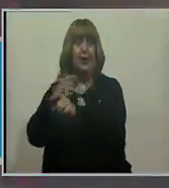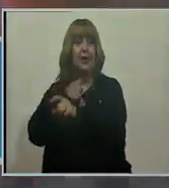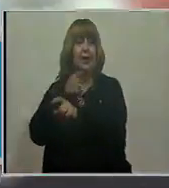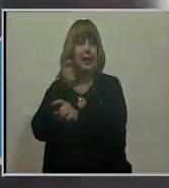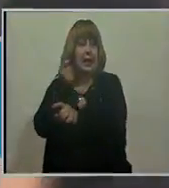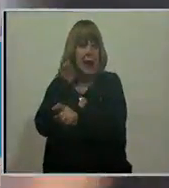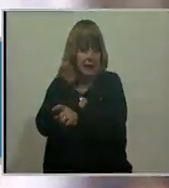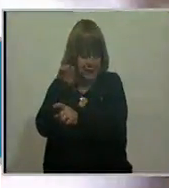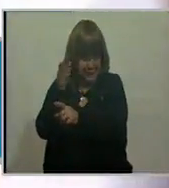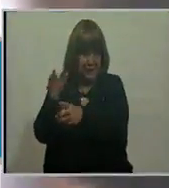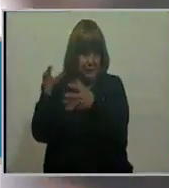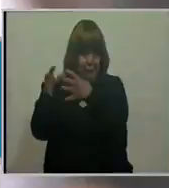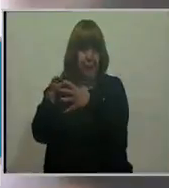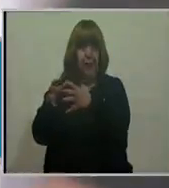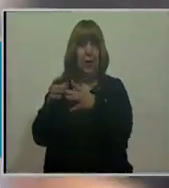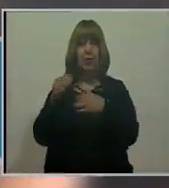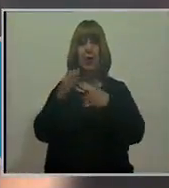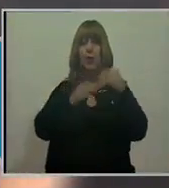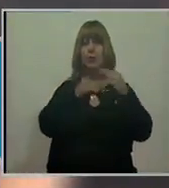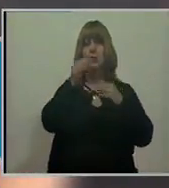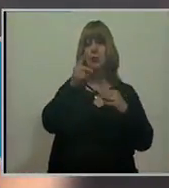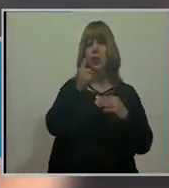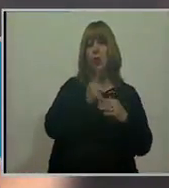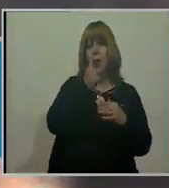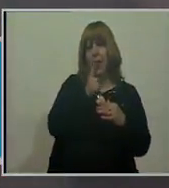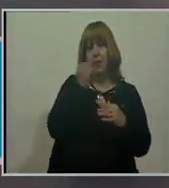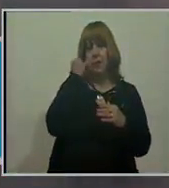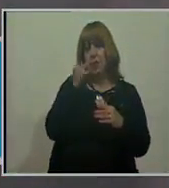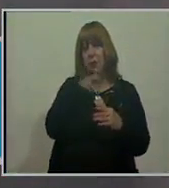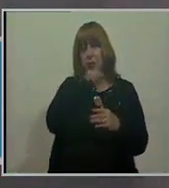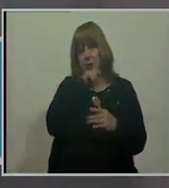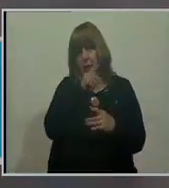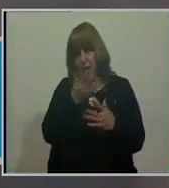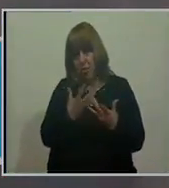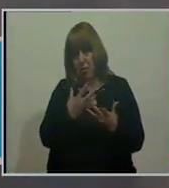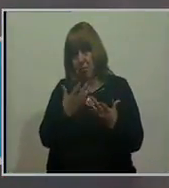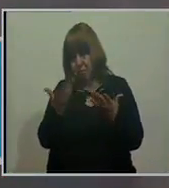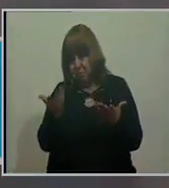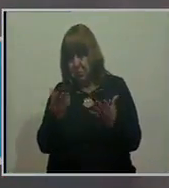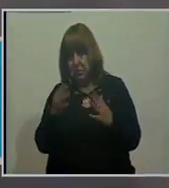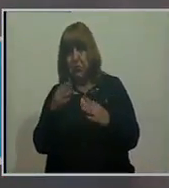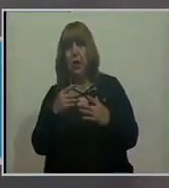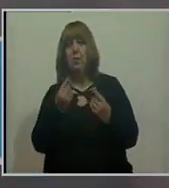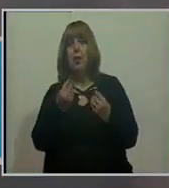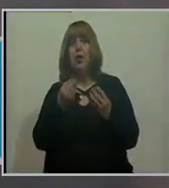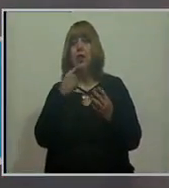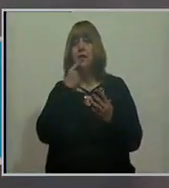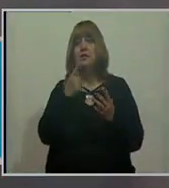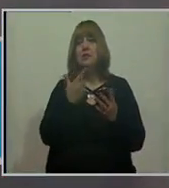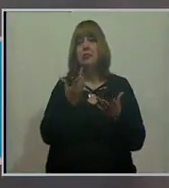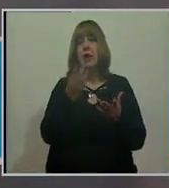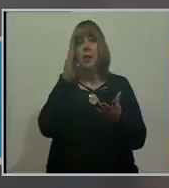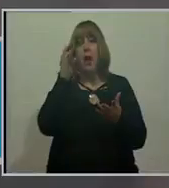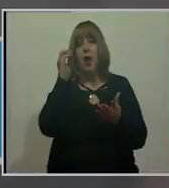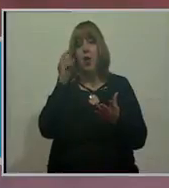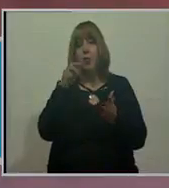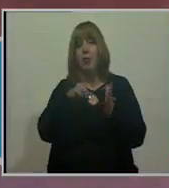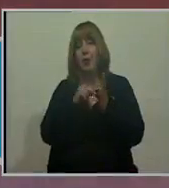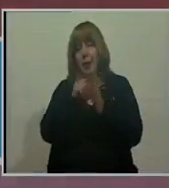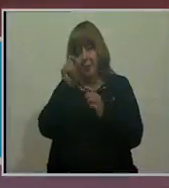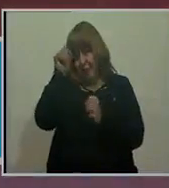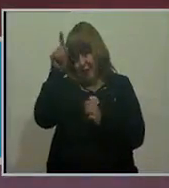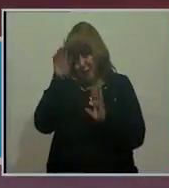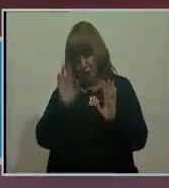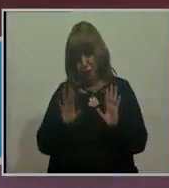complejo habitacional que se terminó de construir hace más de un año y que aún no han sido entregadas. Adujeron problemas de financiamiento bancario. Caso